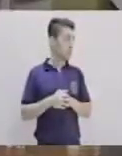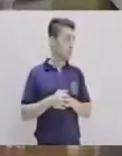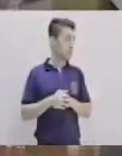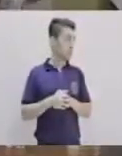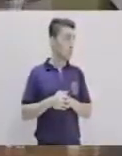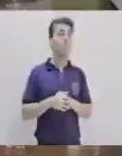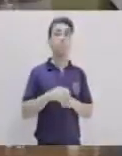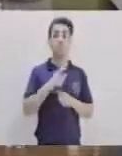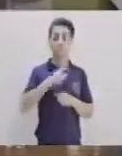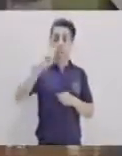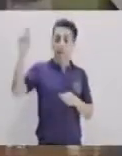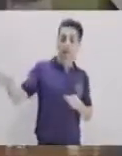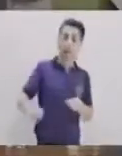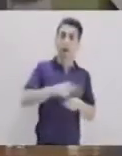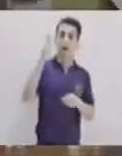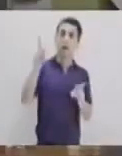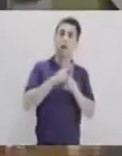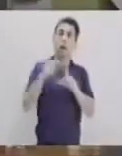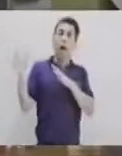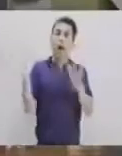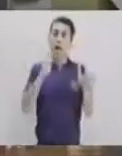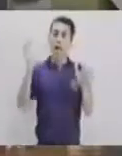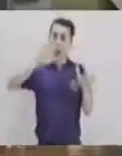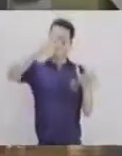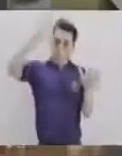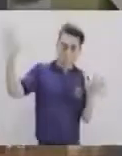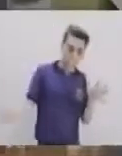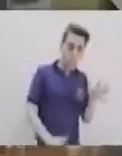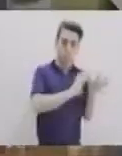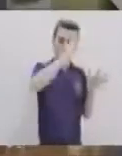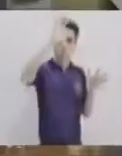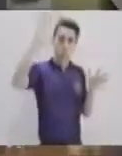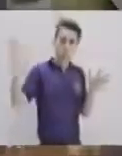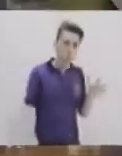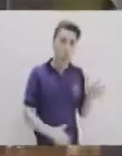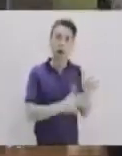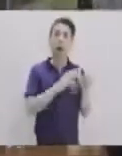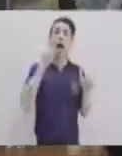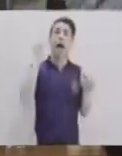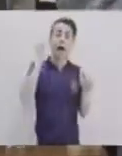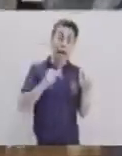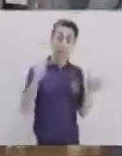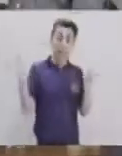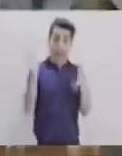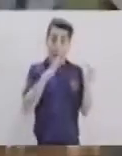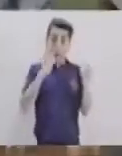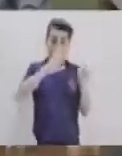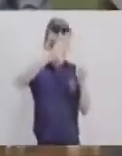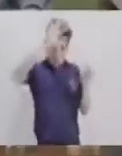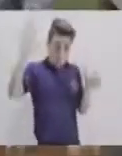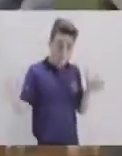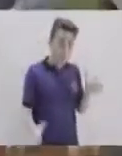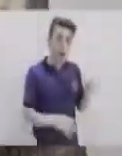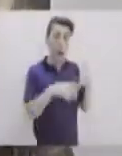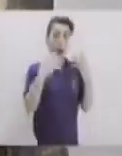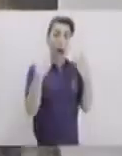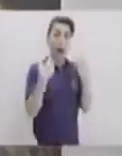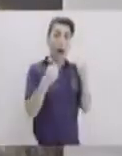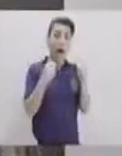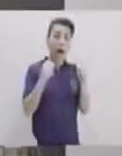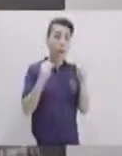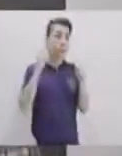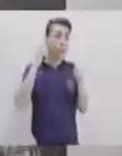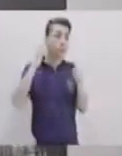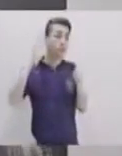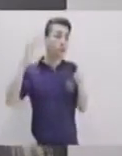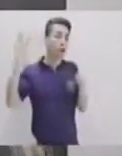va a empujar aire alrededor y ese aire va a llegar a mis oídos, la energía que produce